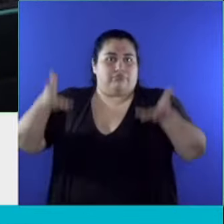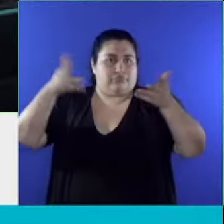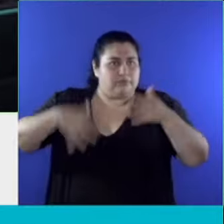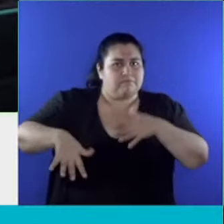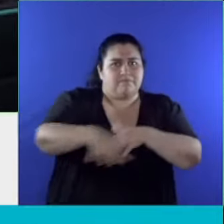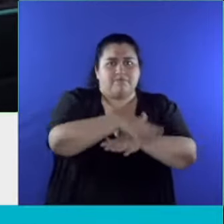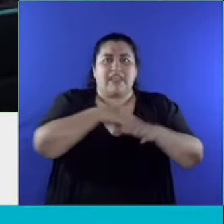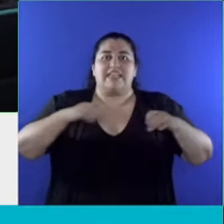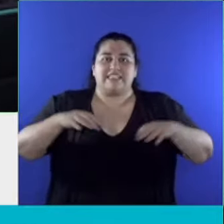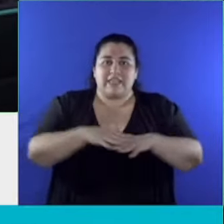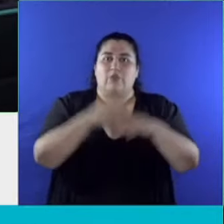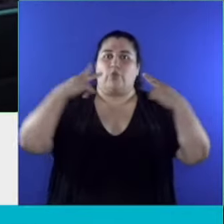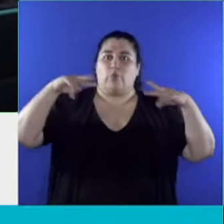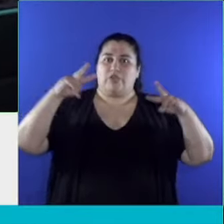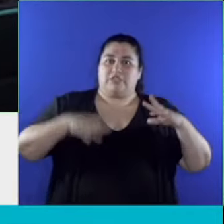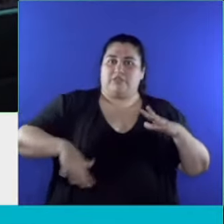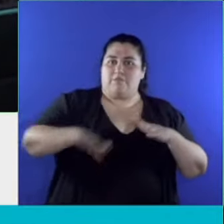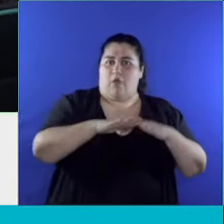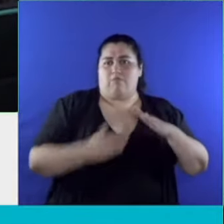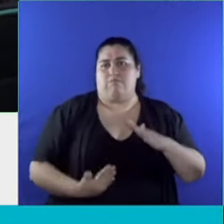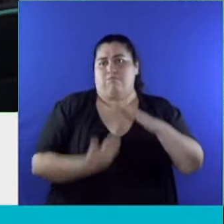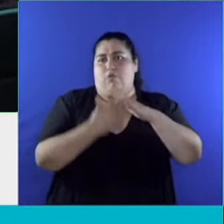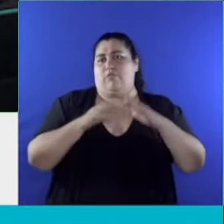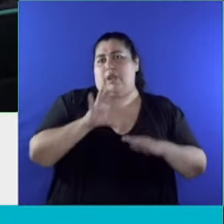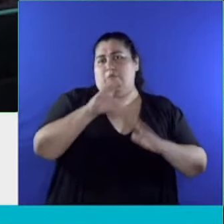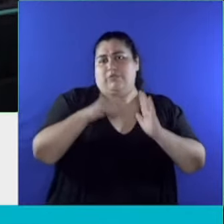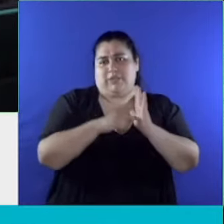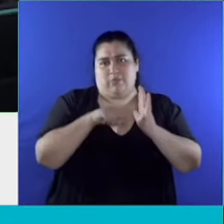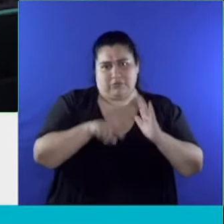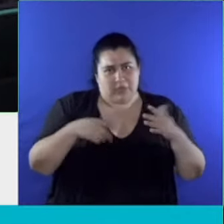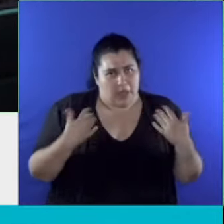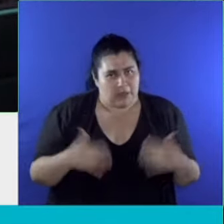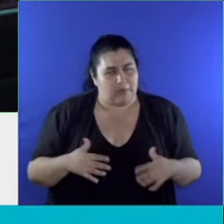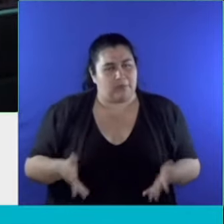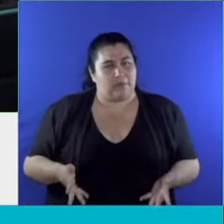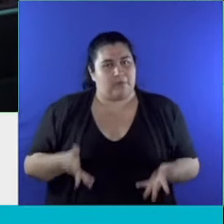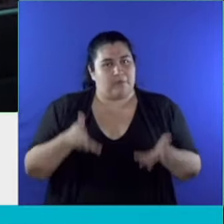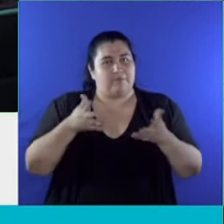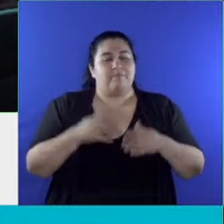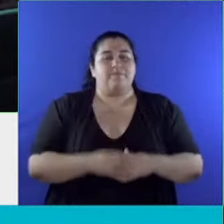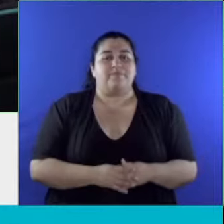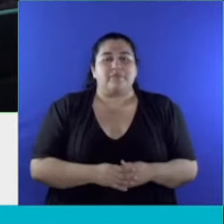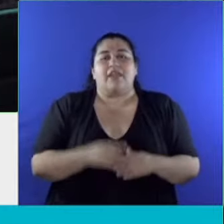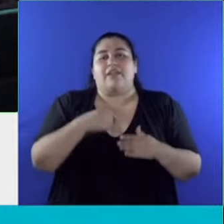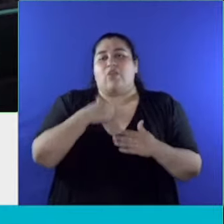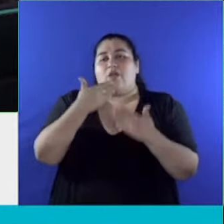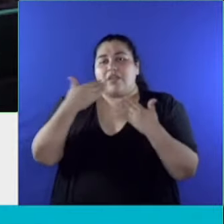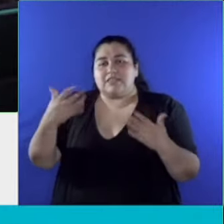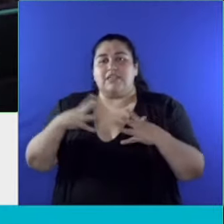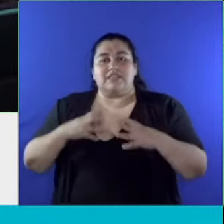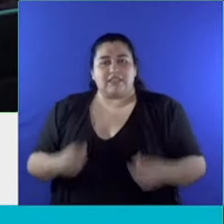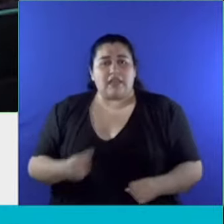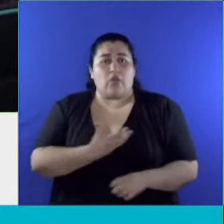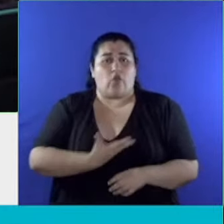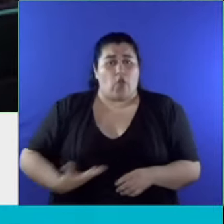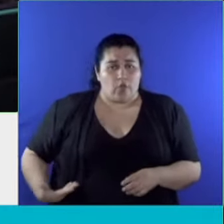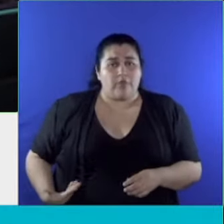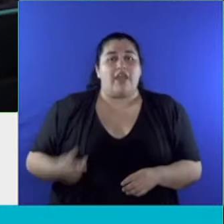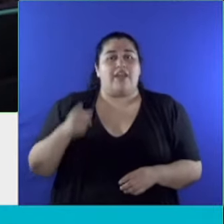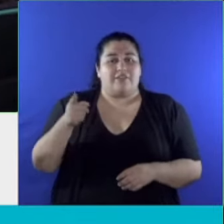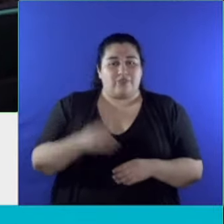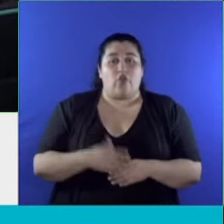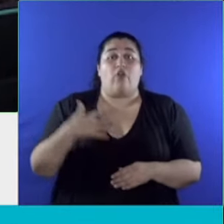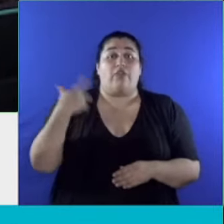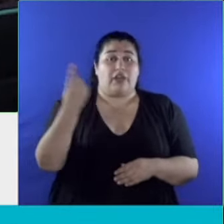hoy faro turístico cultural de la provincia de Buenos Aires quiero agradecerle también al secretario de gobierno que está presente al